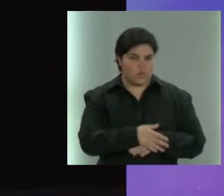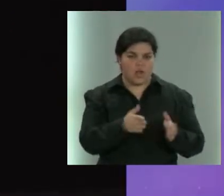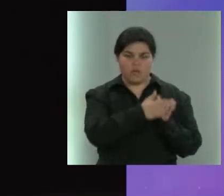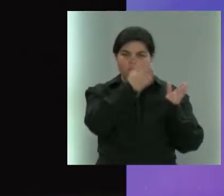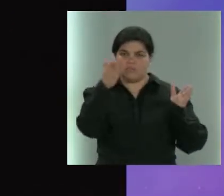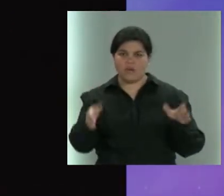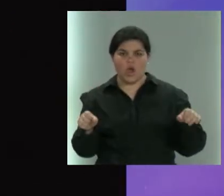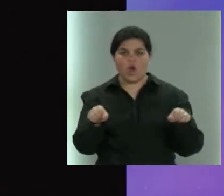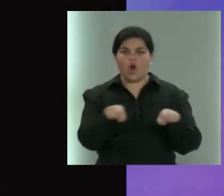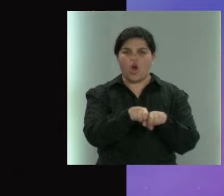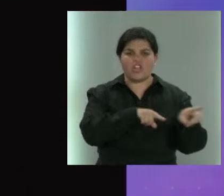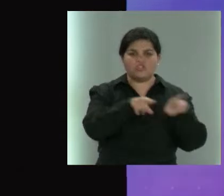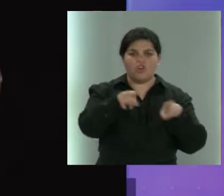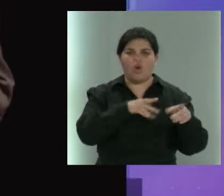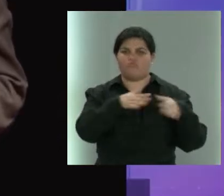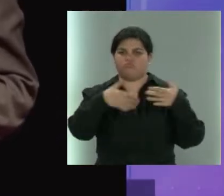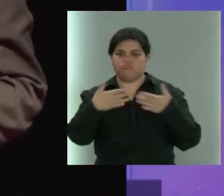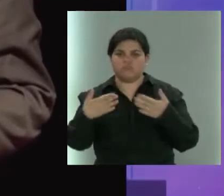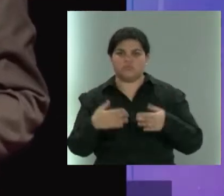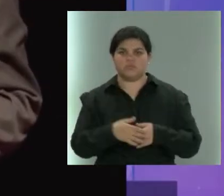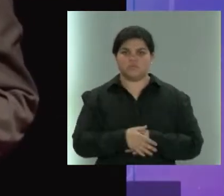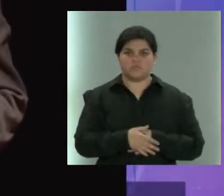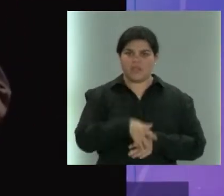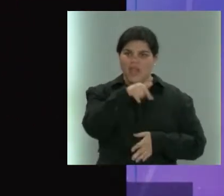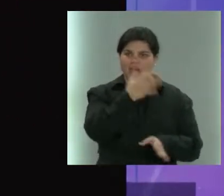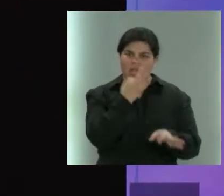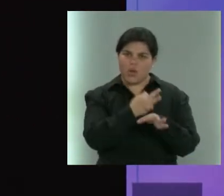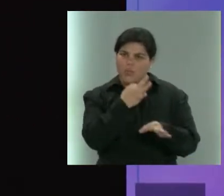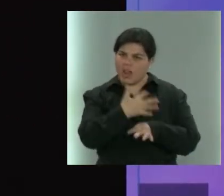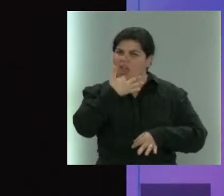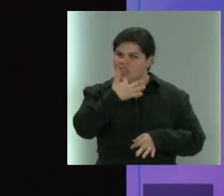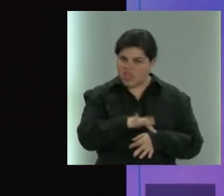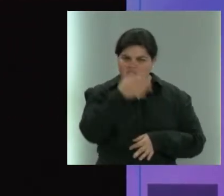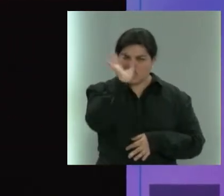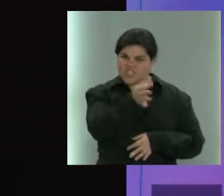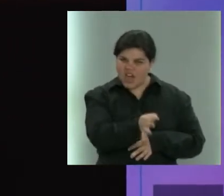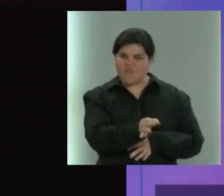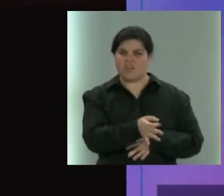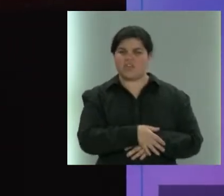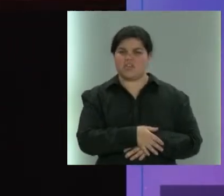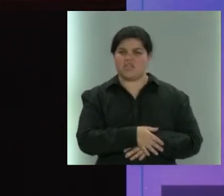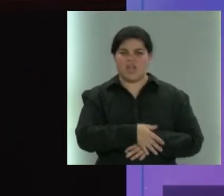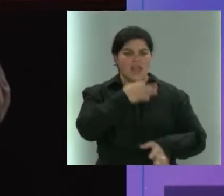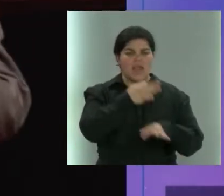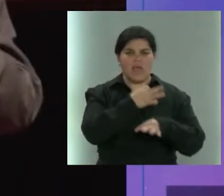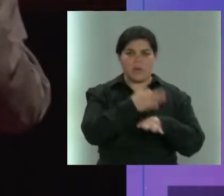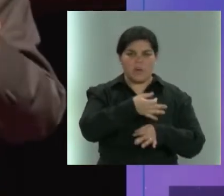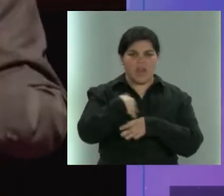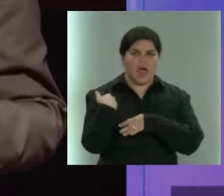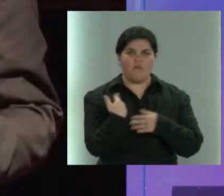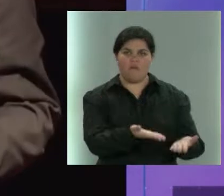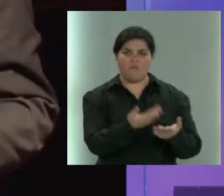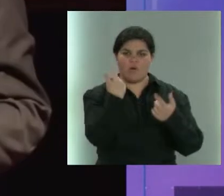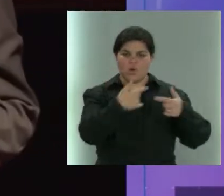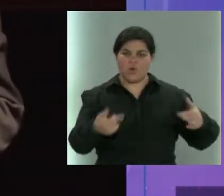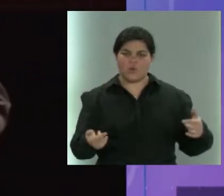conectado. Es una escuela que entiende y comprende cuáles son todas las ventajas que tiene